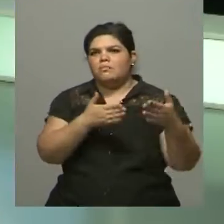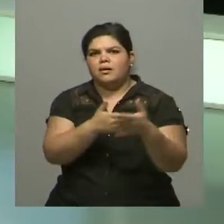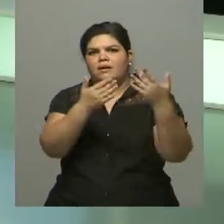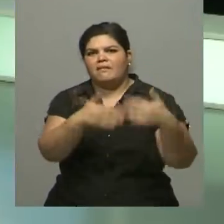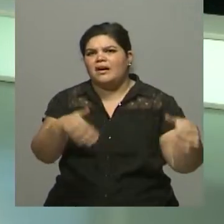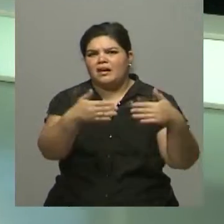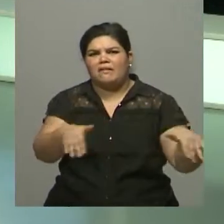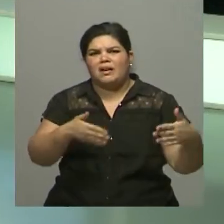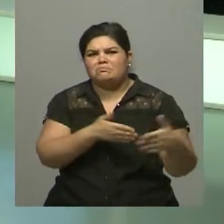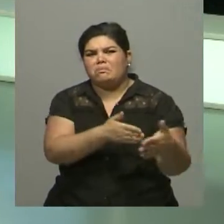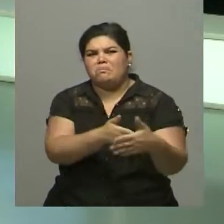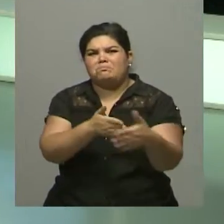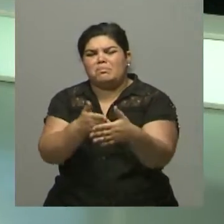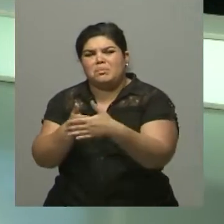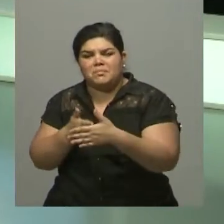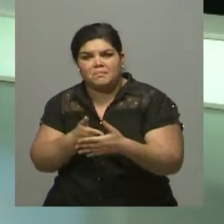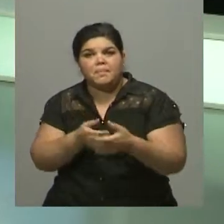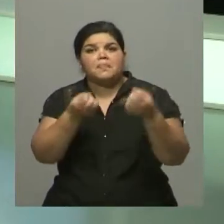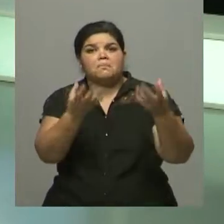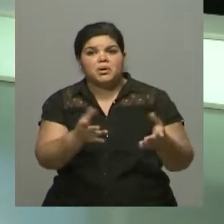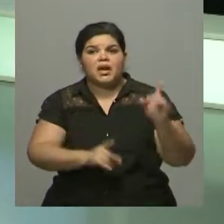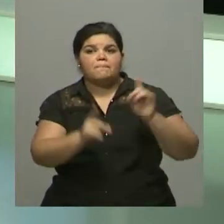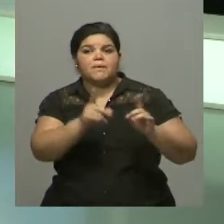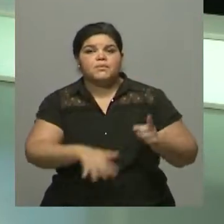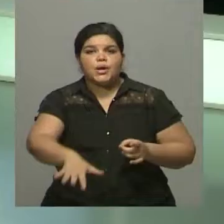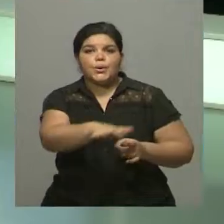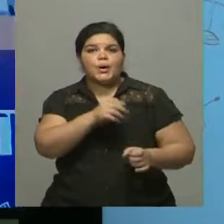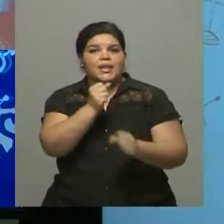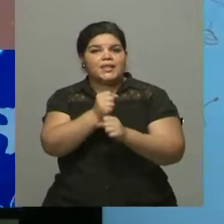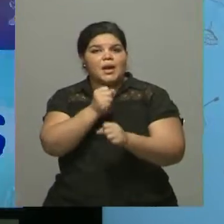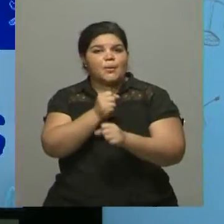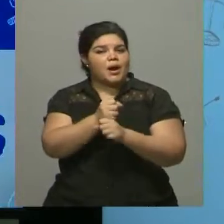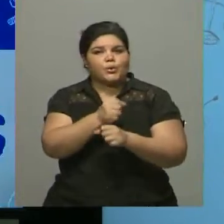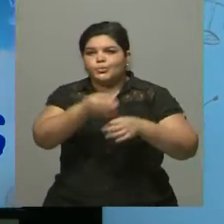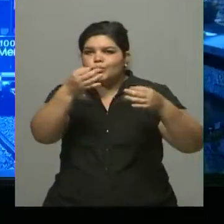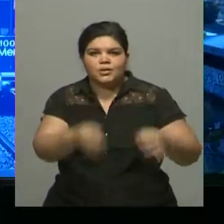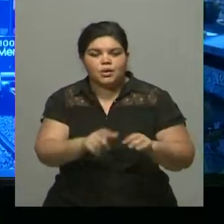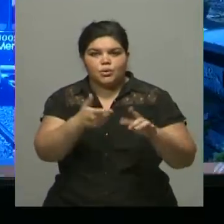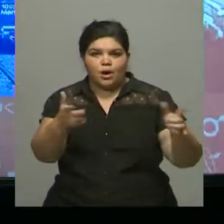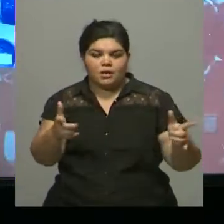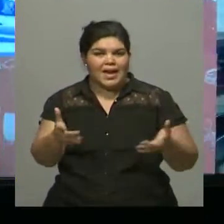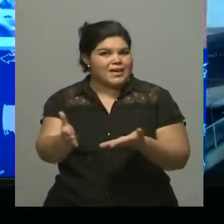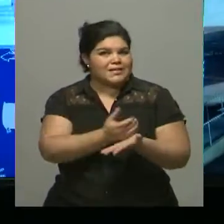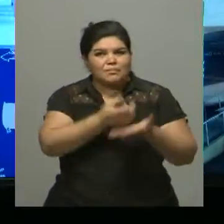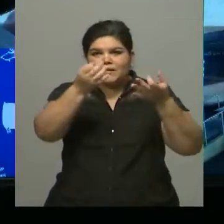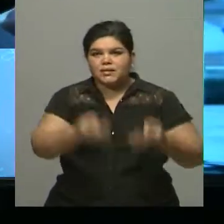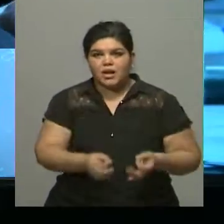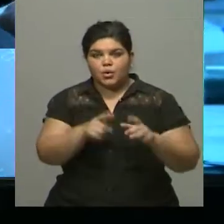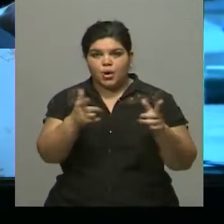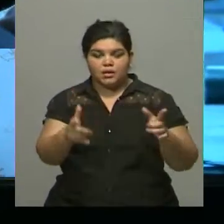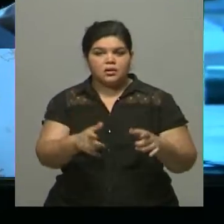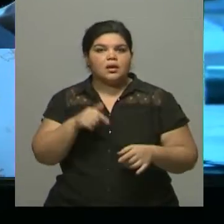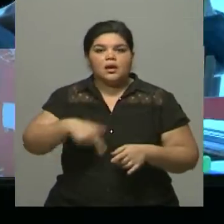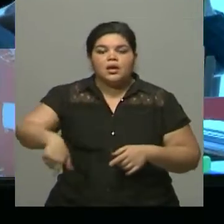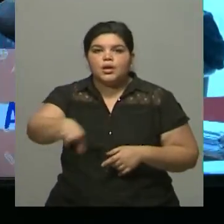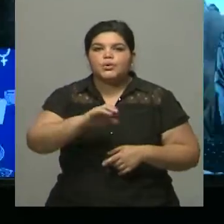veces porque los lugares de trabajo no están preparados, ¿no?, para aceptar y que tenga una condición de vida cotidiana